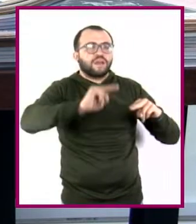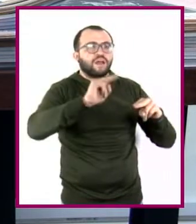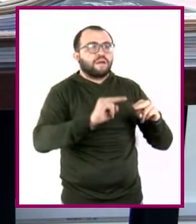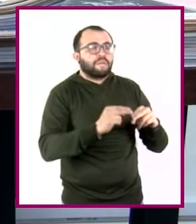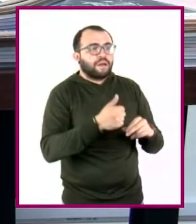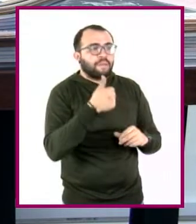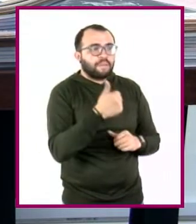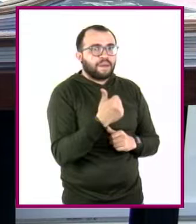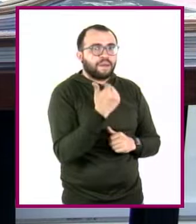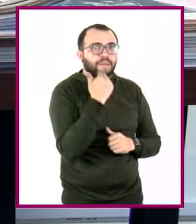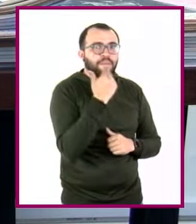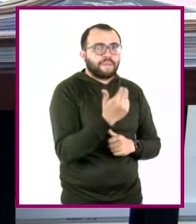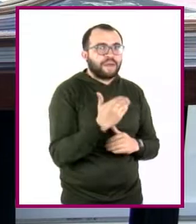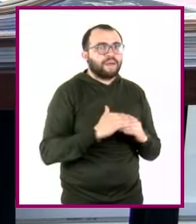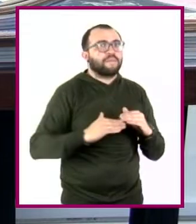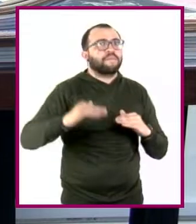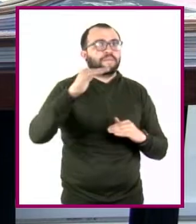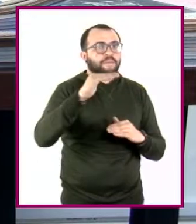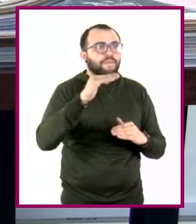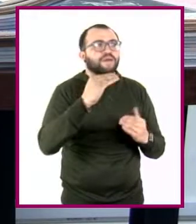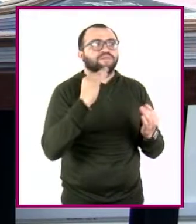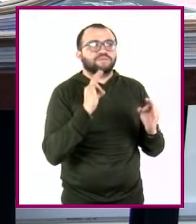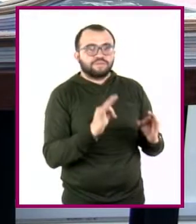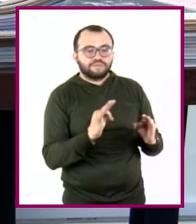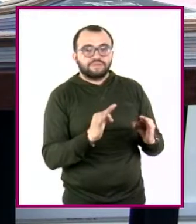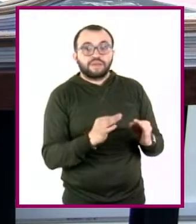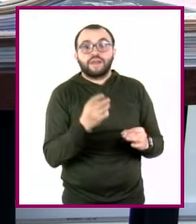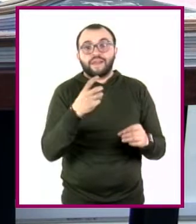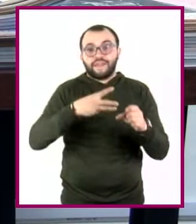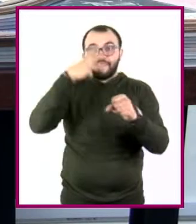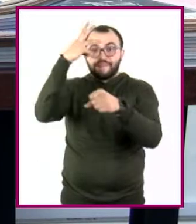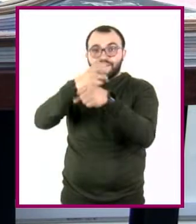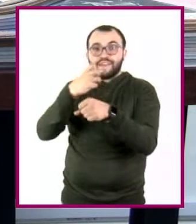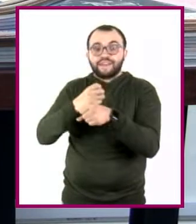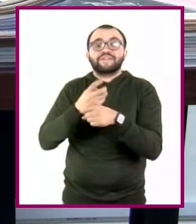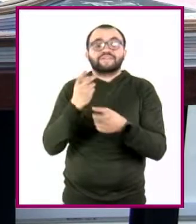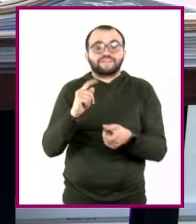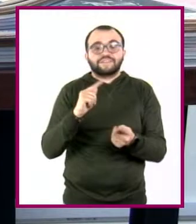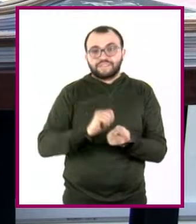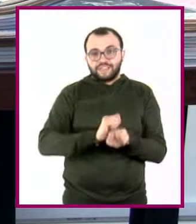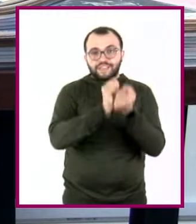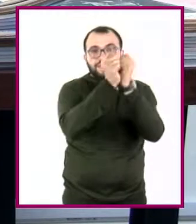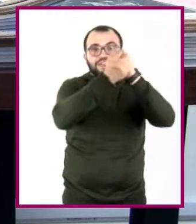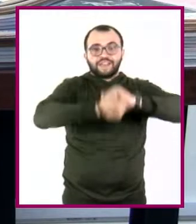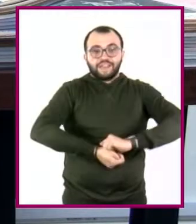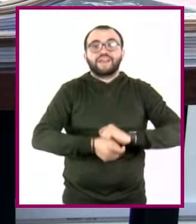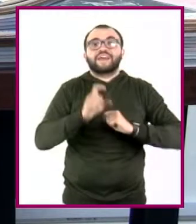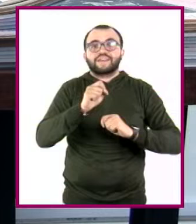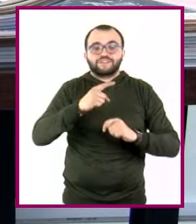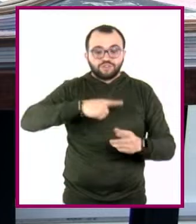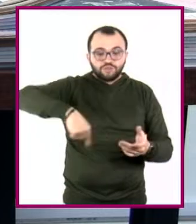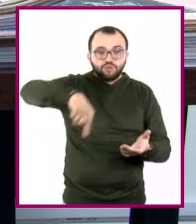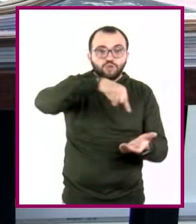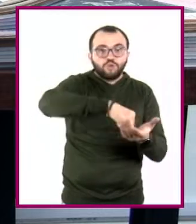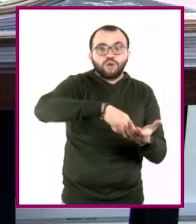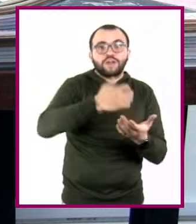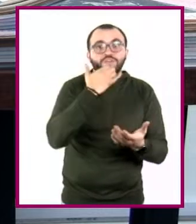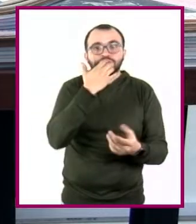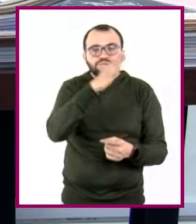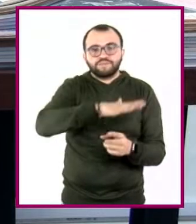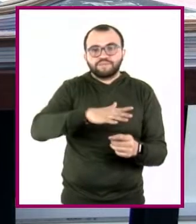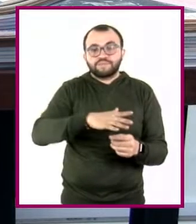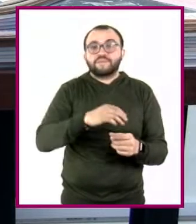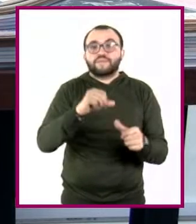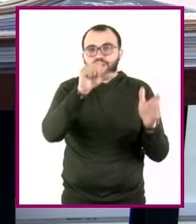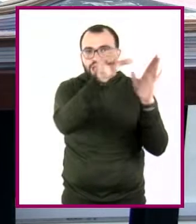educativo, mientras que las de tercera generación contienen las transformaciones del espacio escolar. El artículo